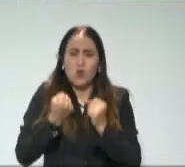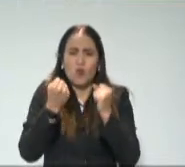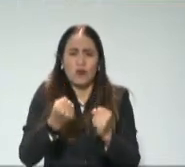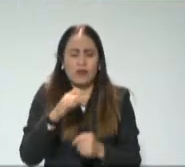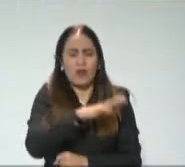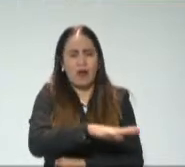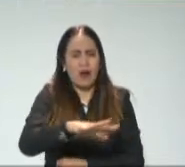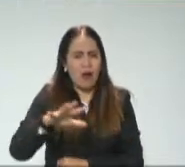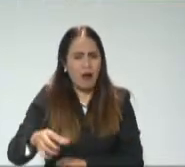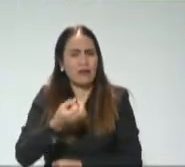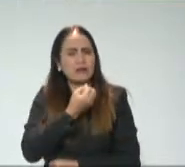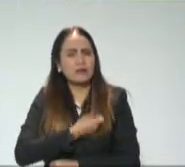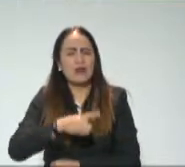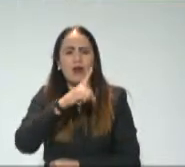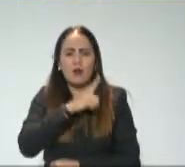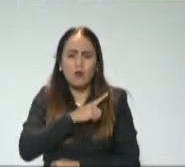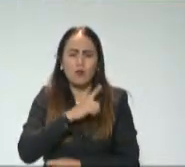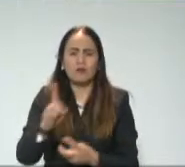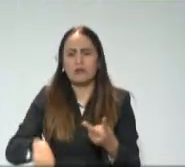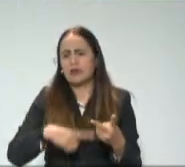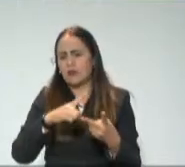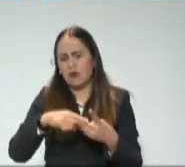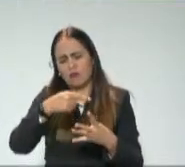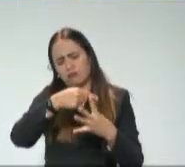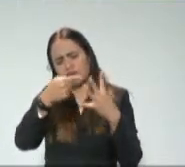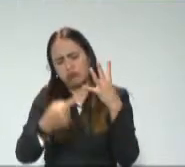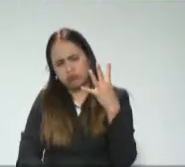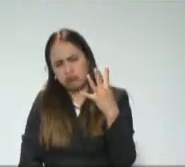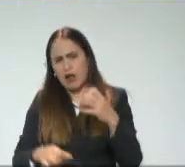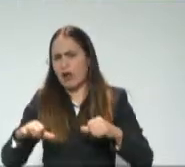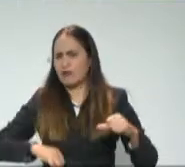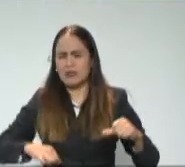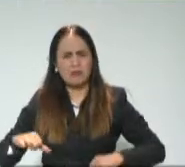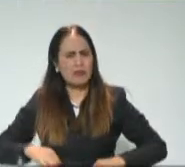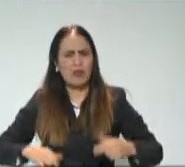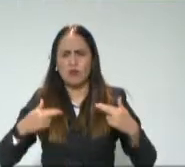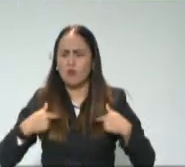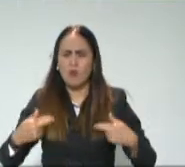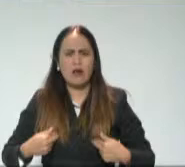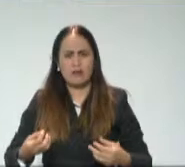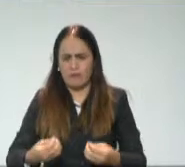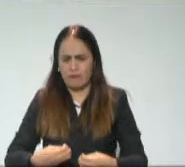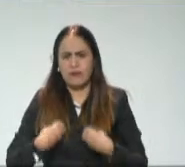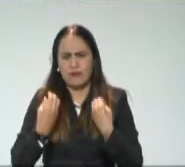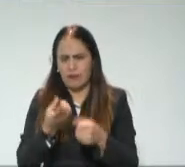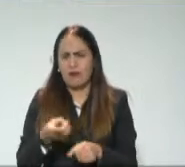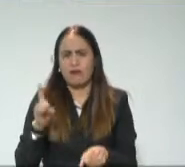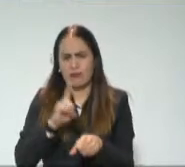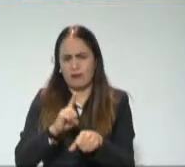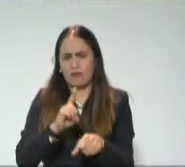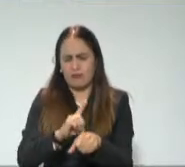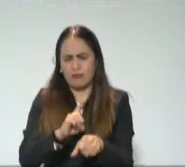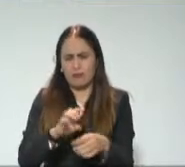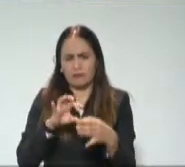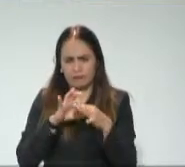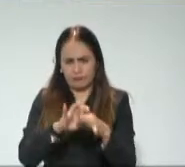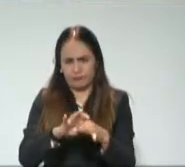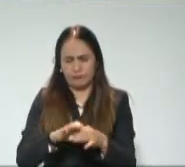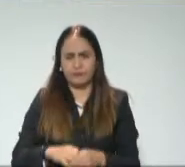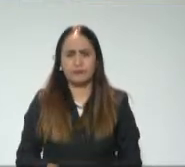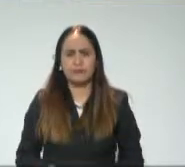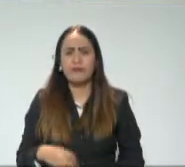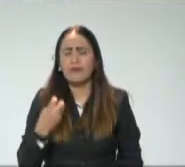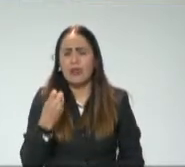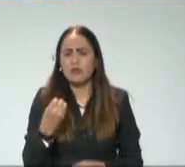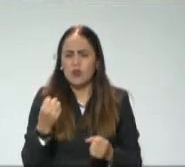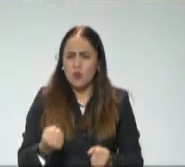áreas de la salud sino también muchas muchas de las áreas de la actividad humana cotidiana y este fortalecimiento y en particular